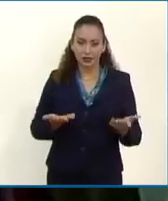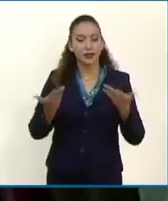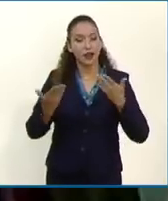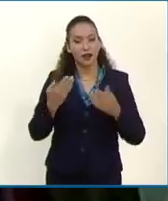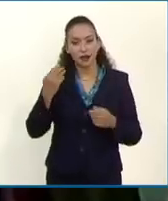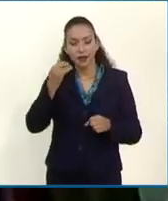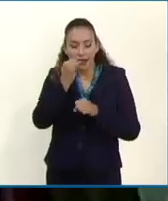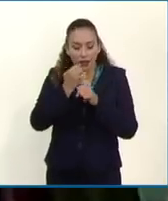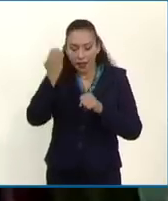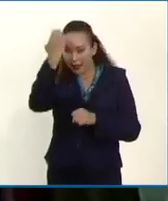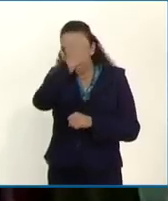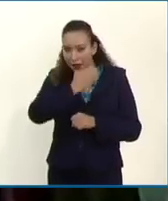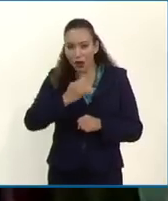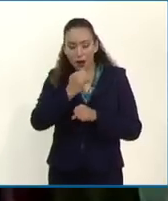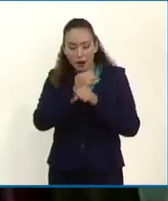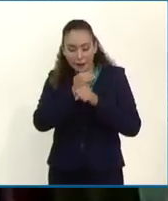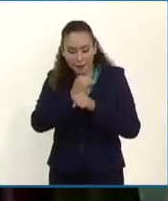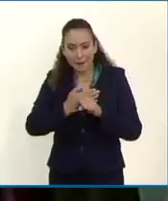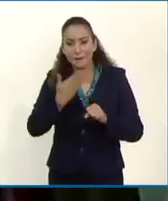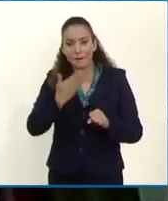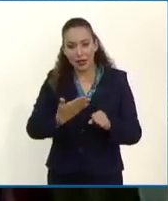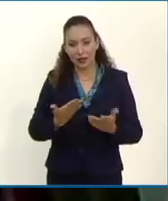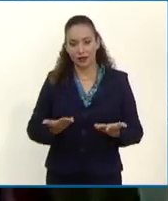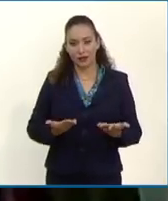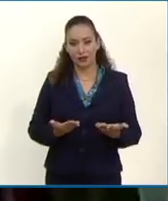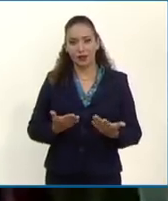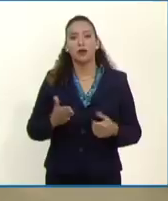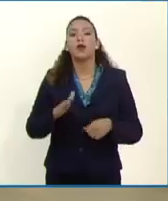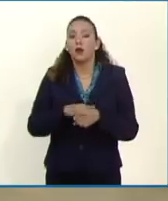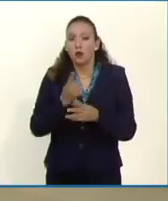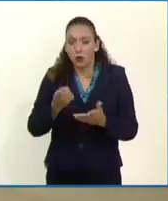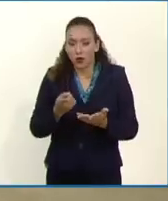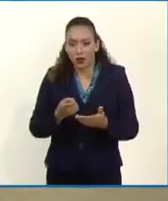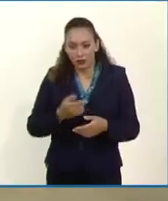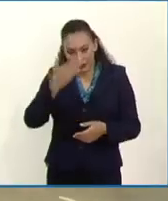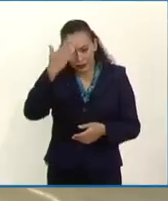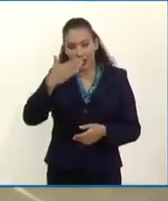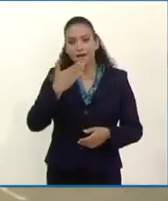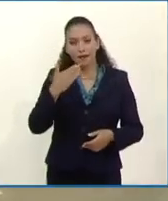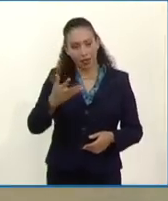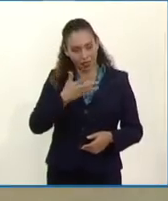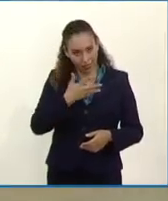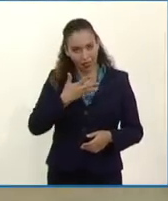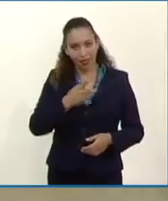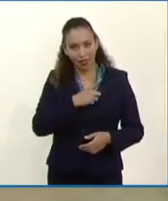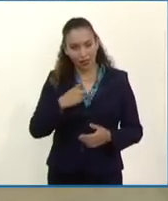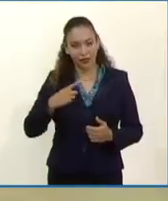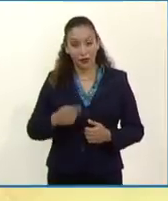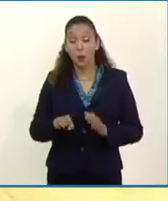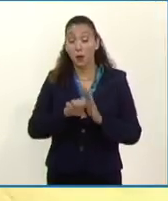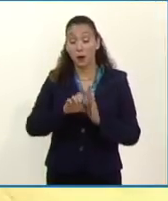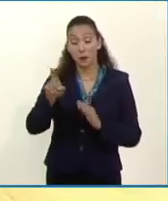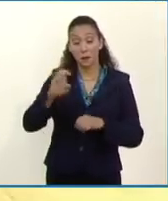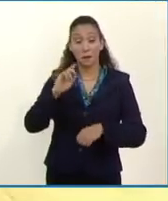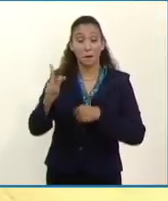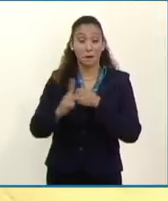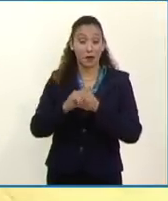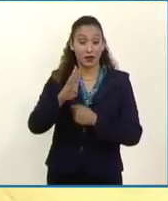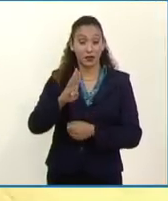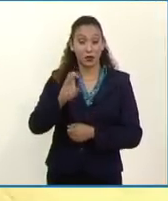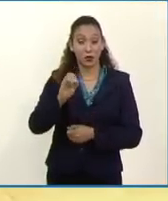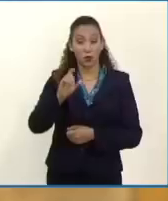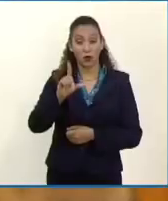hay uno muy evidente y que sabemos su nombre en la Suprema Corte. Agregaron que la experiencia de Bolivia de elección de juzgadores por